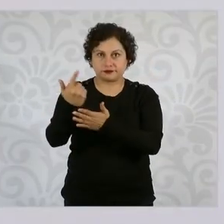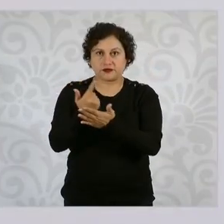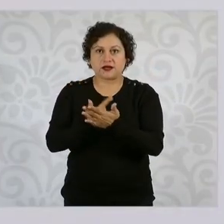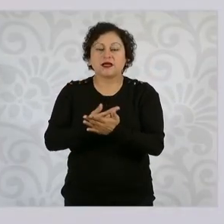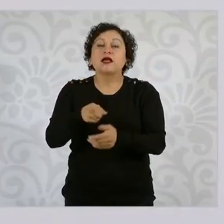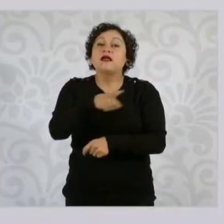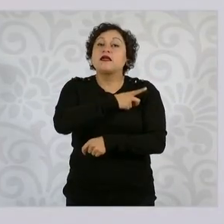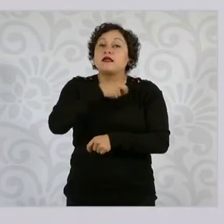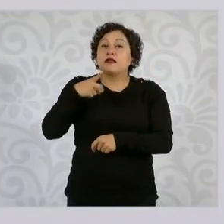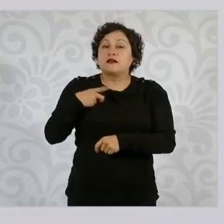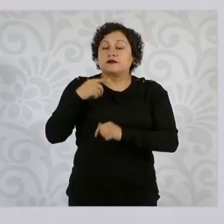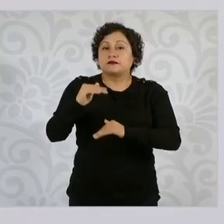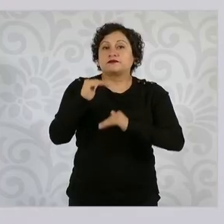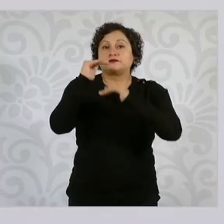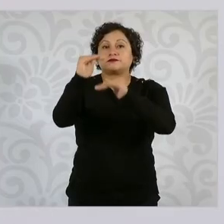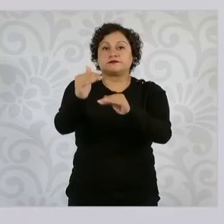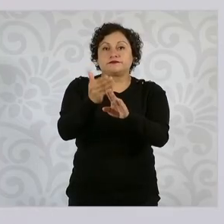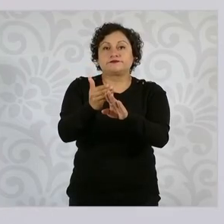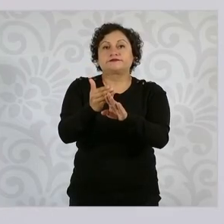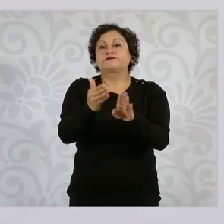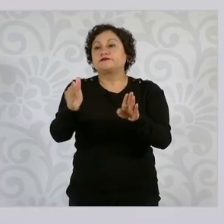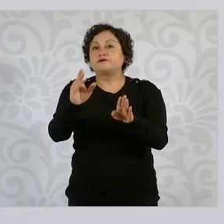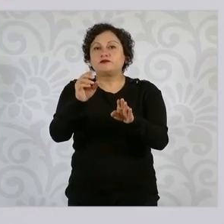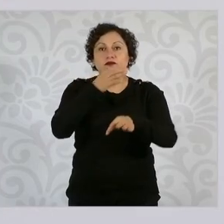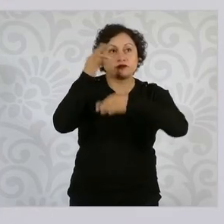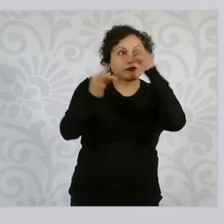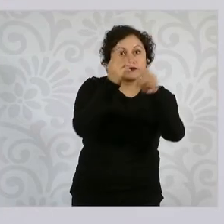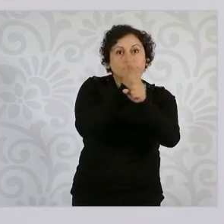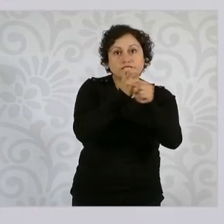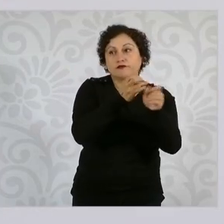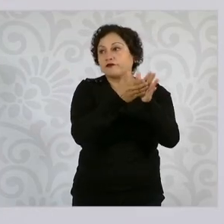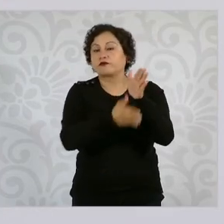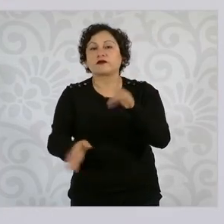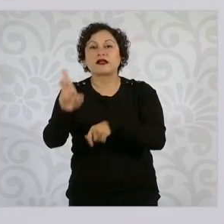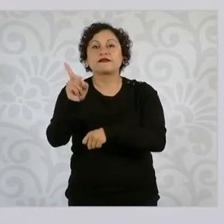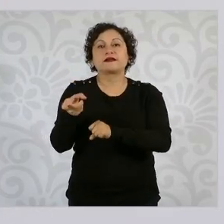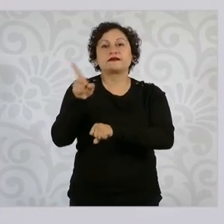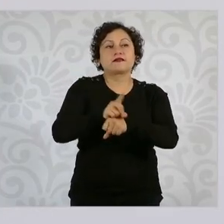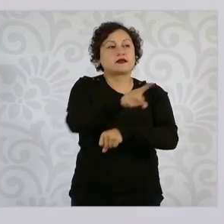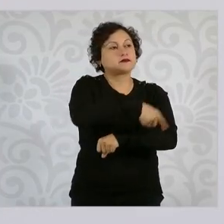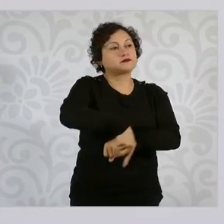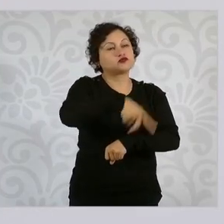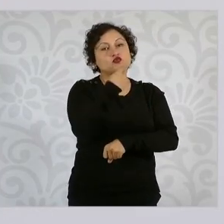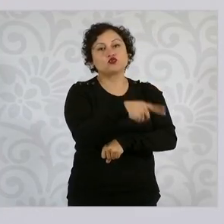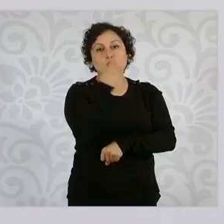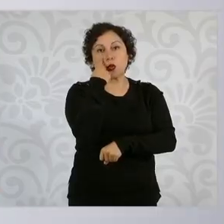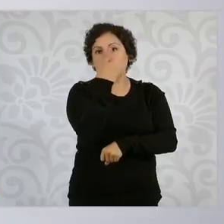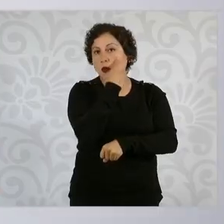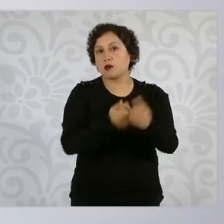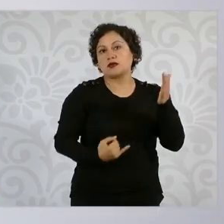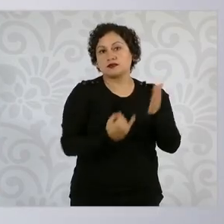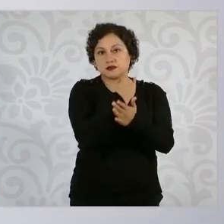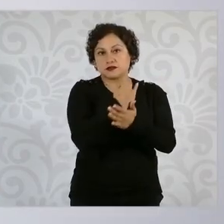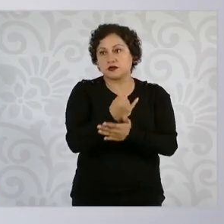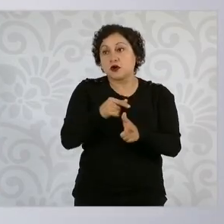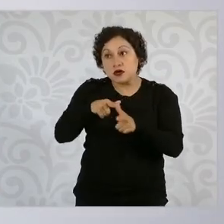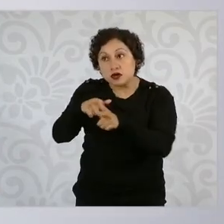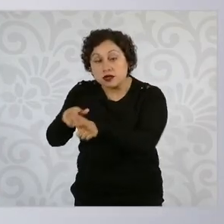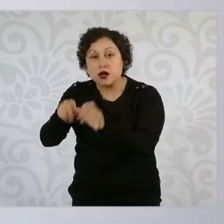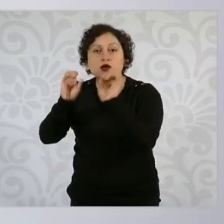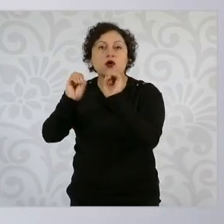días posteriores a la publicación de la convocatoria, o a quienes hayan sido postulados para un cargo o circuito